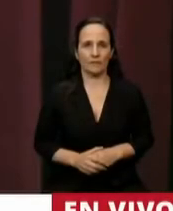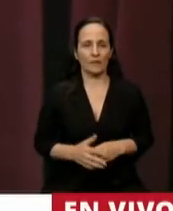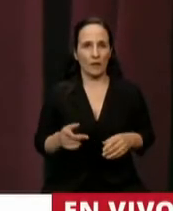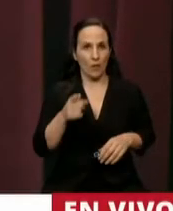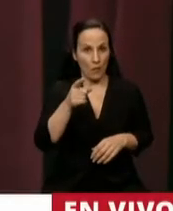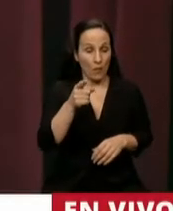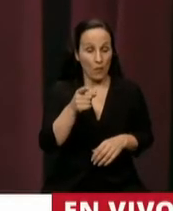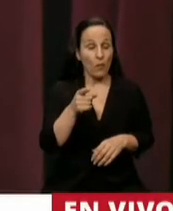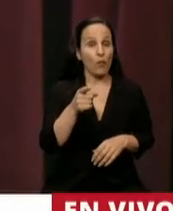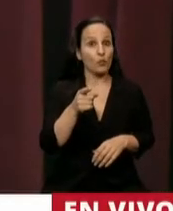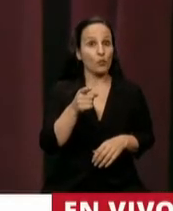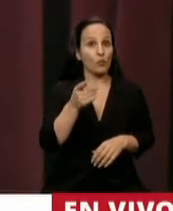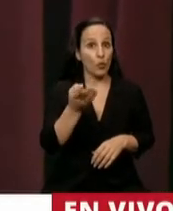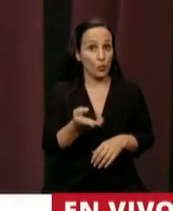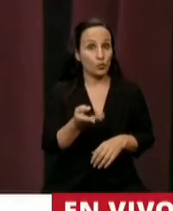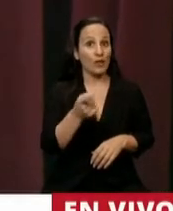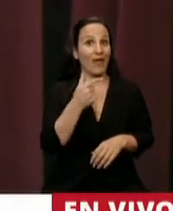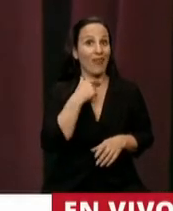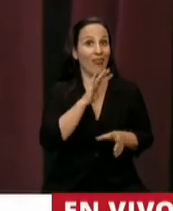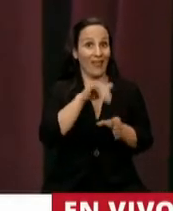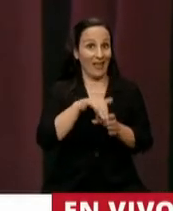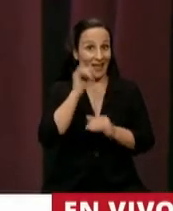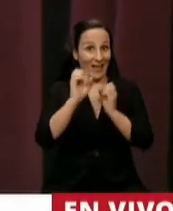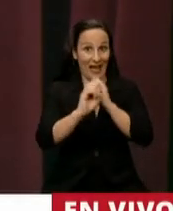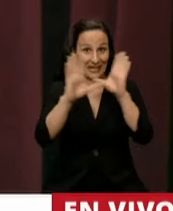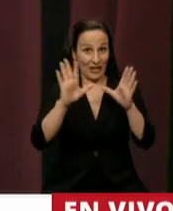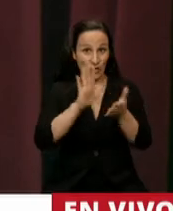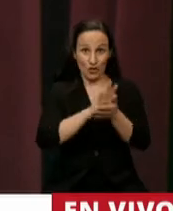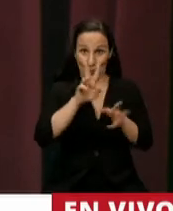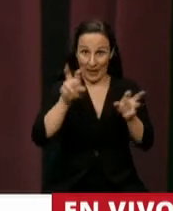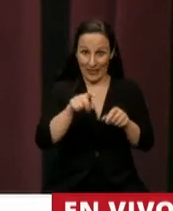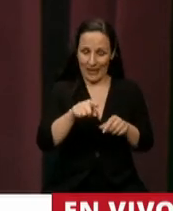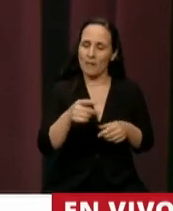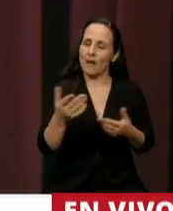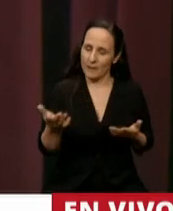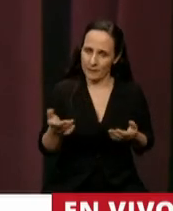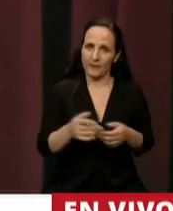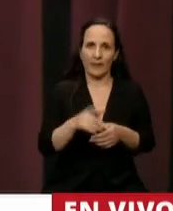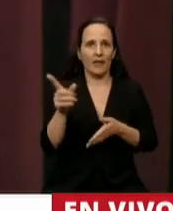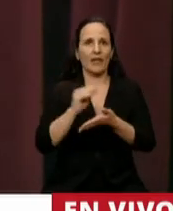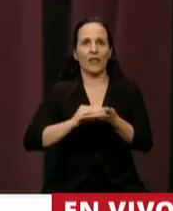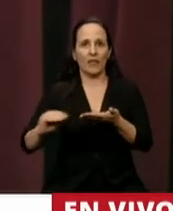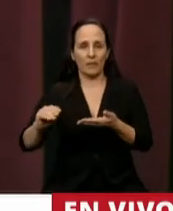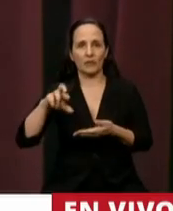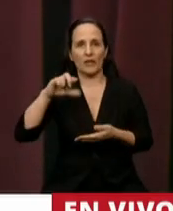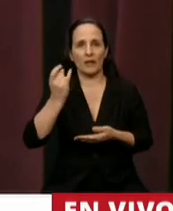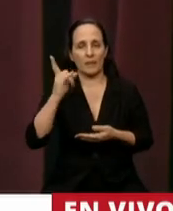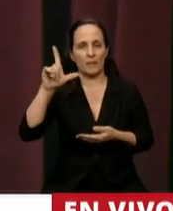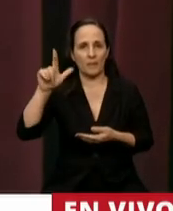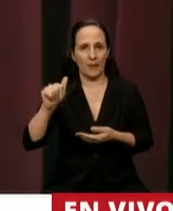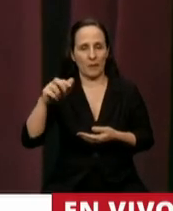Pero usted va a hacer una intervención, una aclaración política sobre este tema. Muy bien, tiene la palabra la diputada Paula